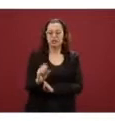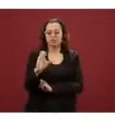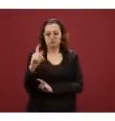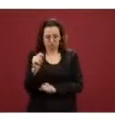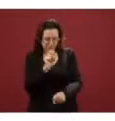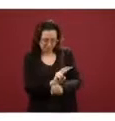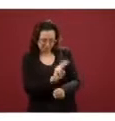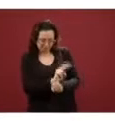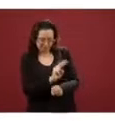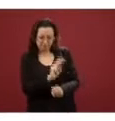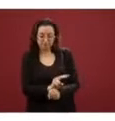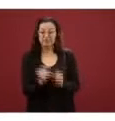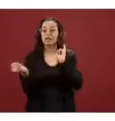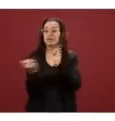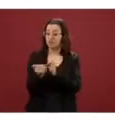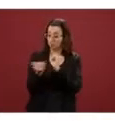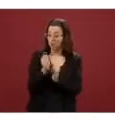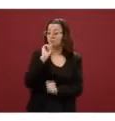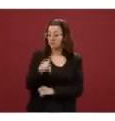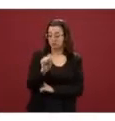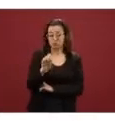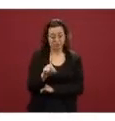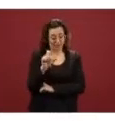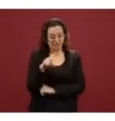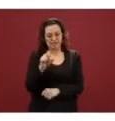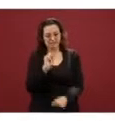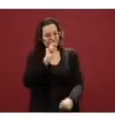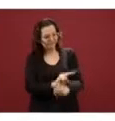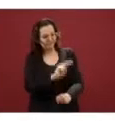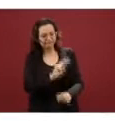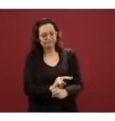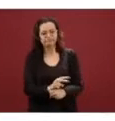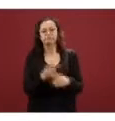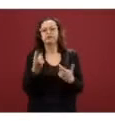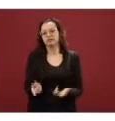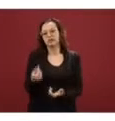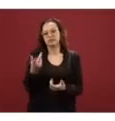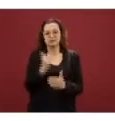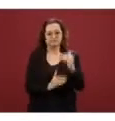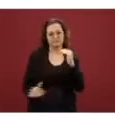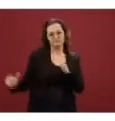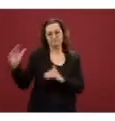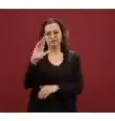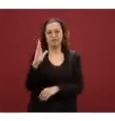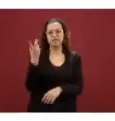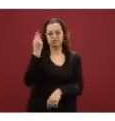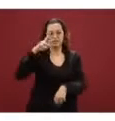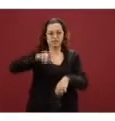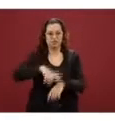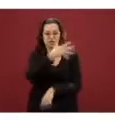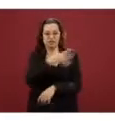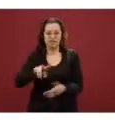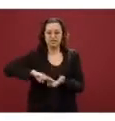Comunicaciones y Transportes y también de la propia Secretaría de la Defensa Nacional a través de nuestro órgano superior, la Dirección General de